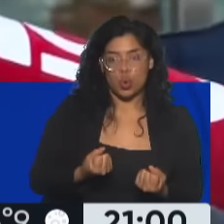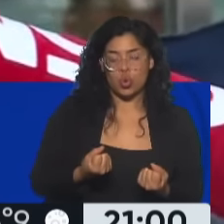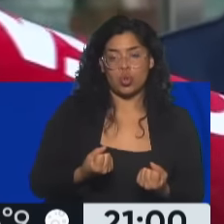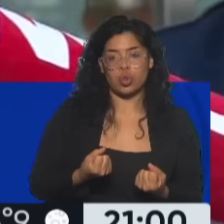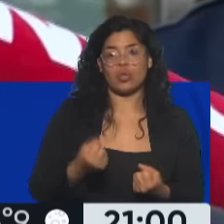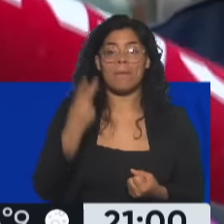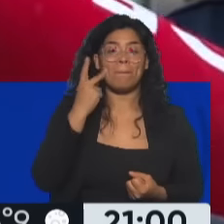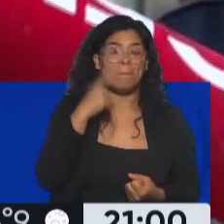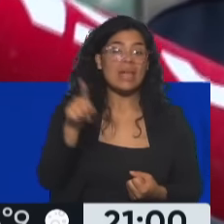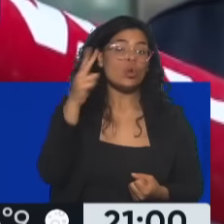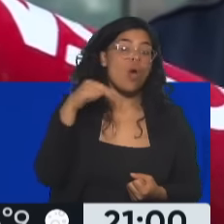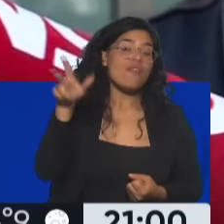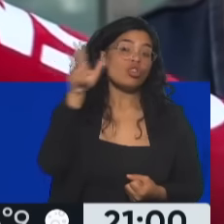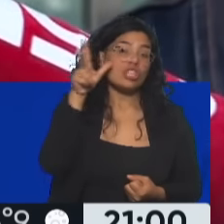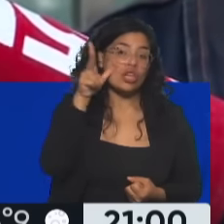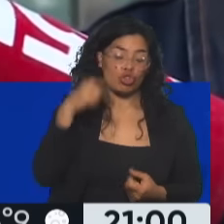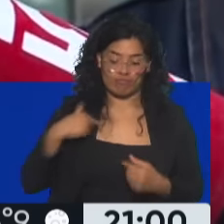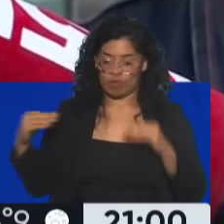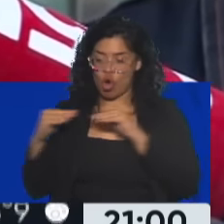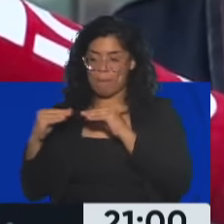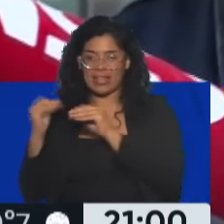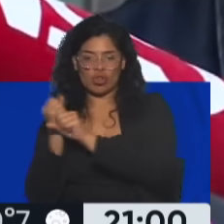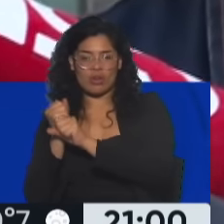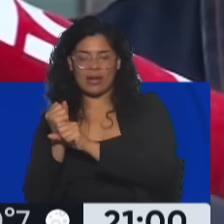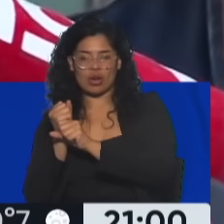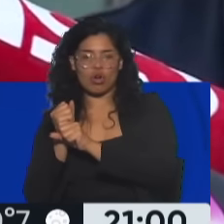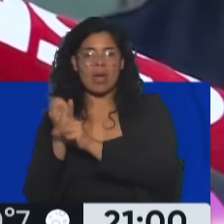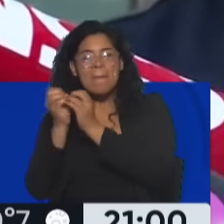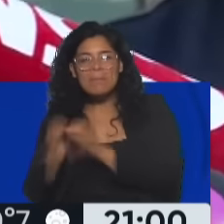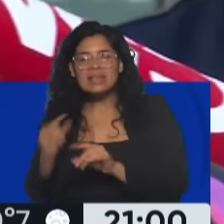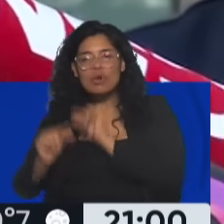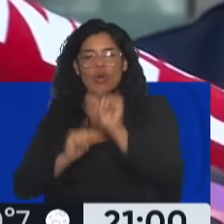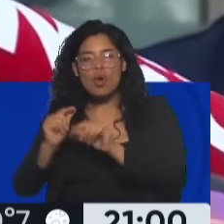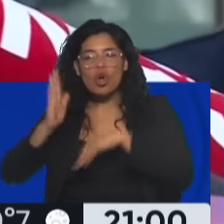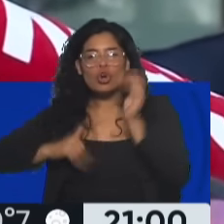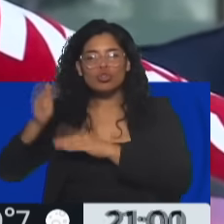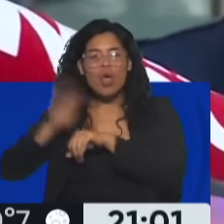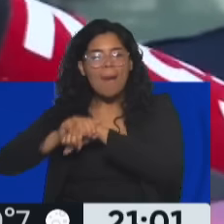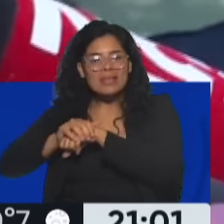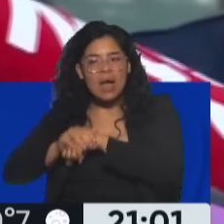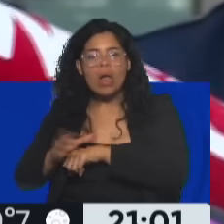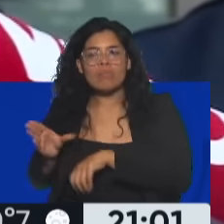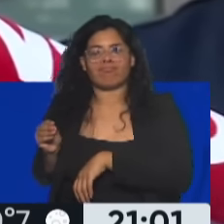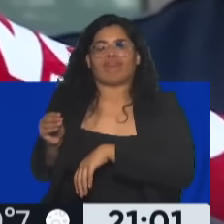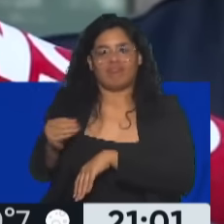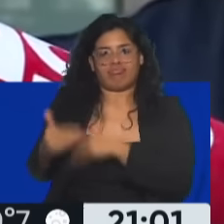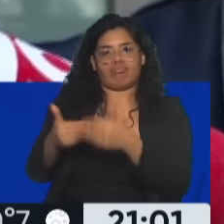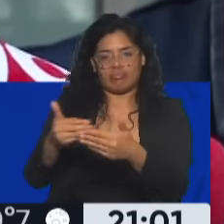año 88, y desde ahí mantuvimos una amistad muy fuerte. Después fuimos los dos ministros del último gobierno,